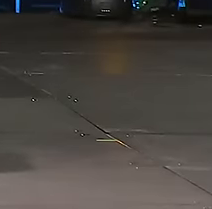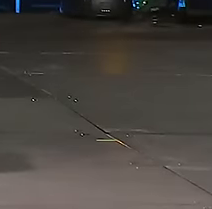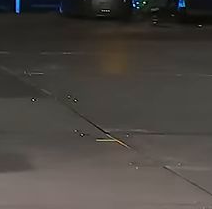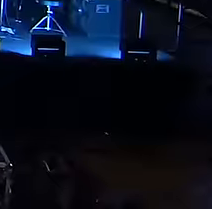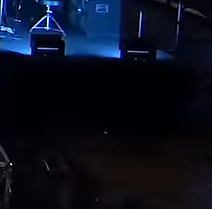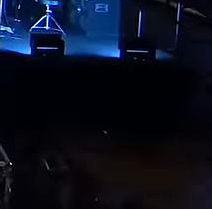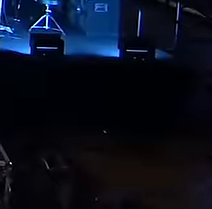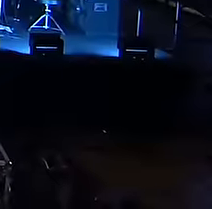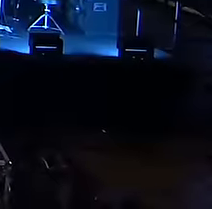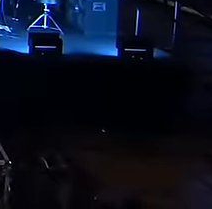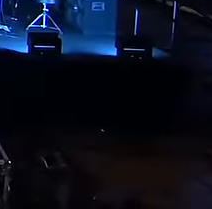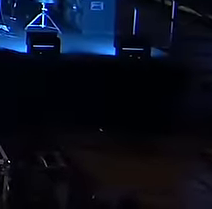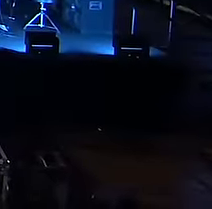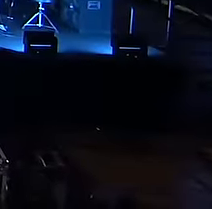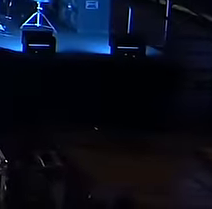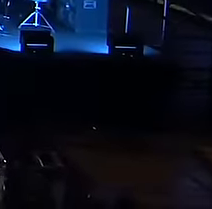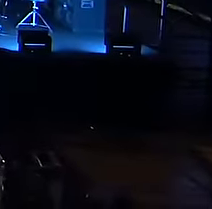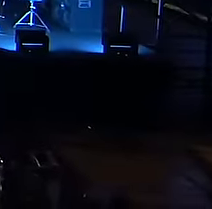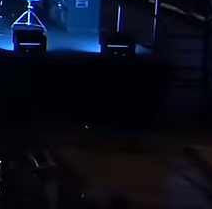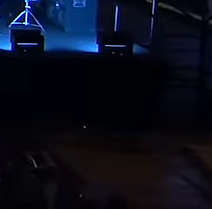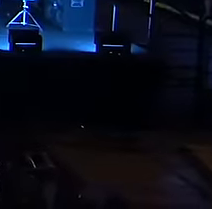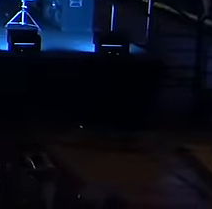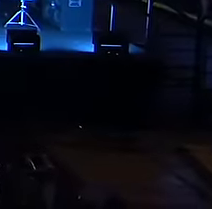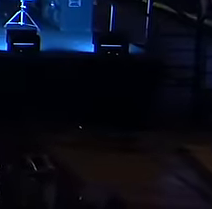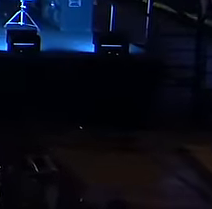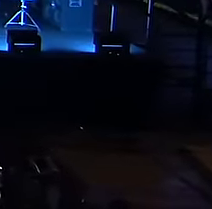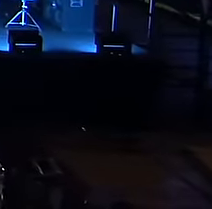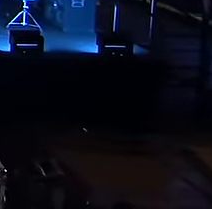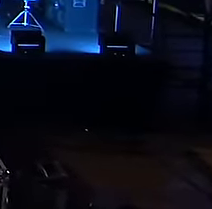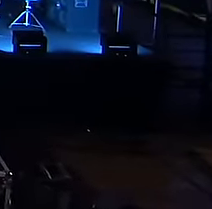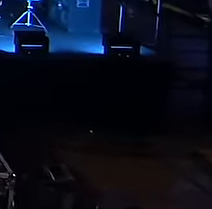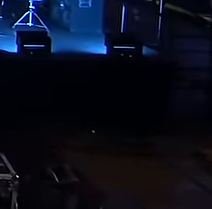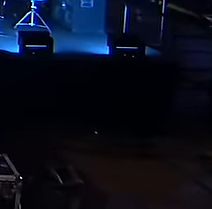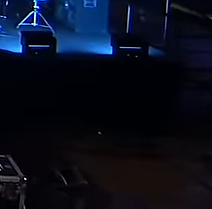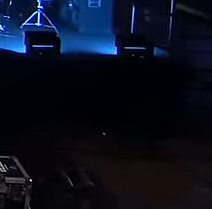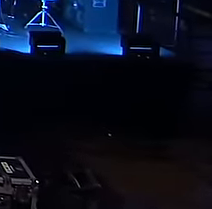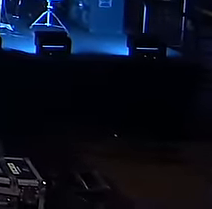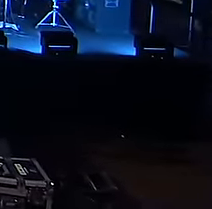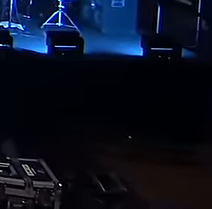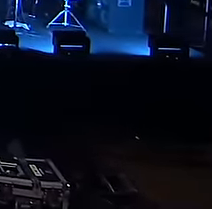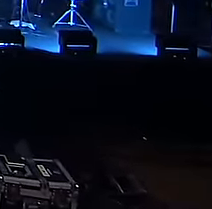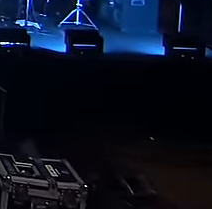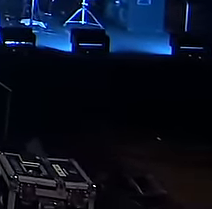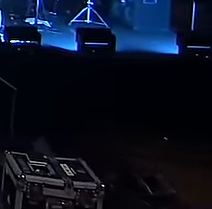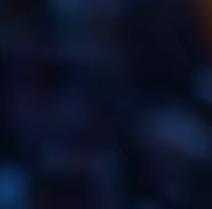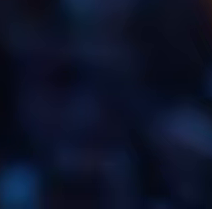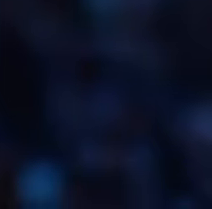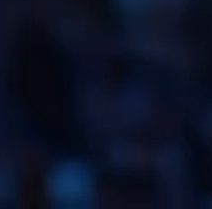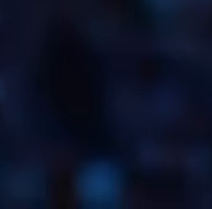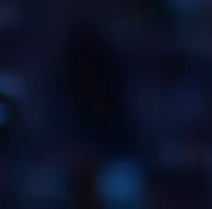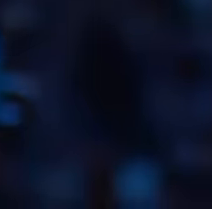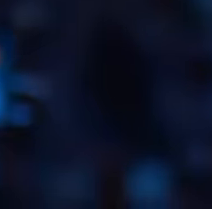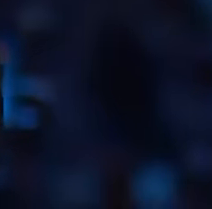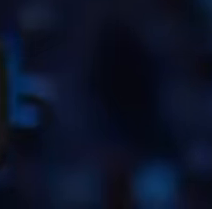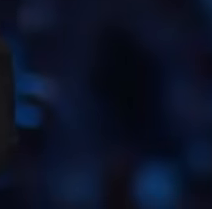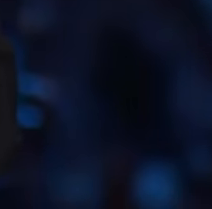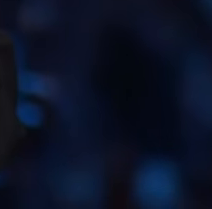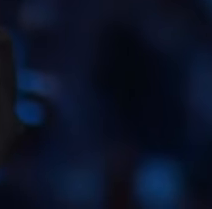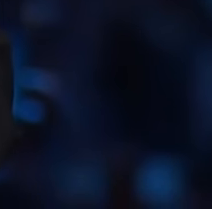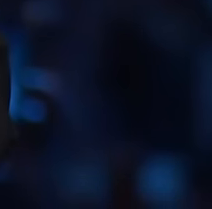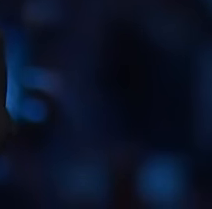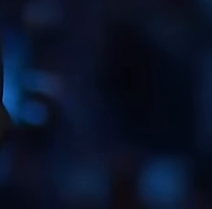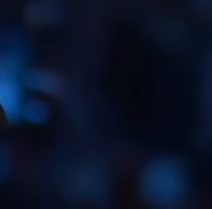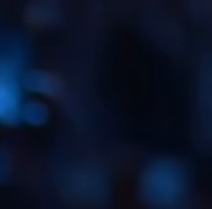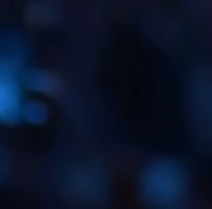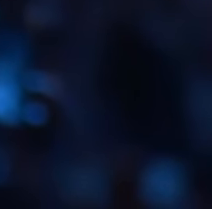nuestras vidas. Ellos van a caminar en los mismos pasos. As our children, as our young people, as our juniors see us walking